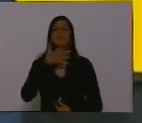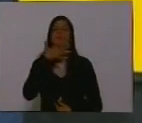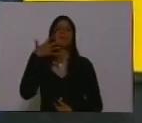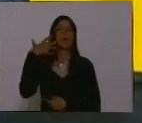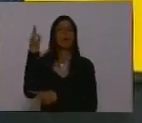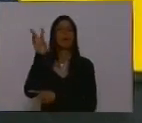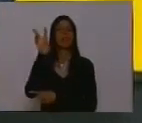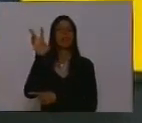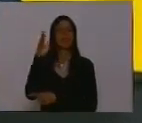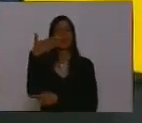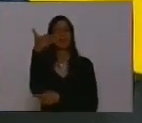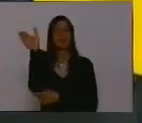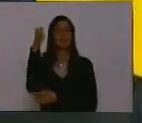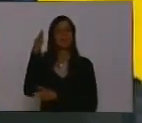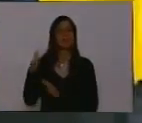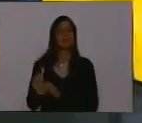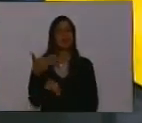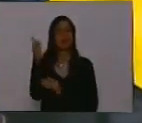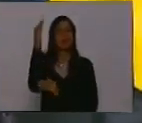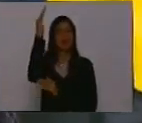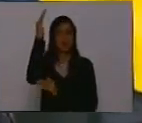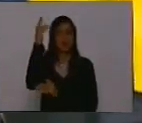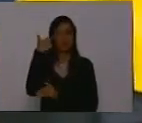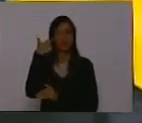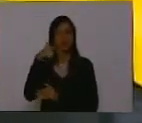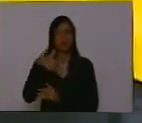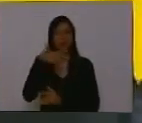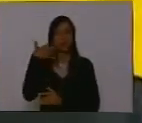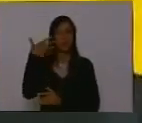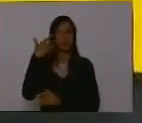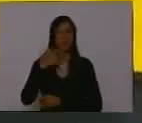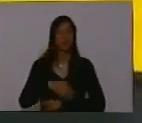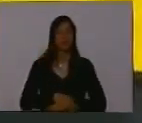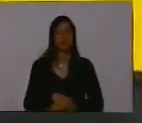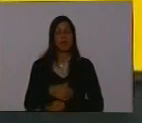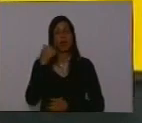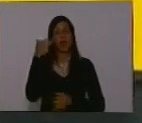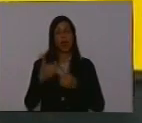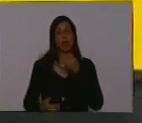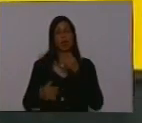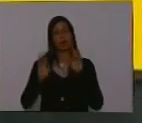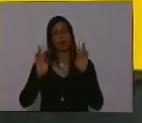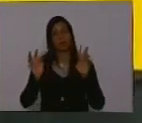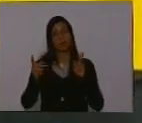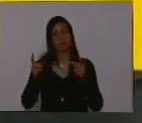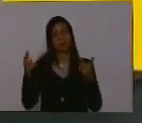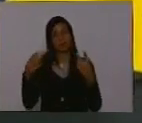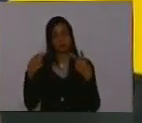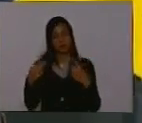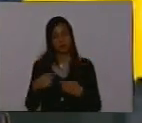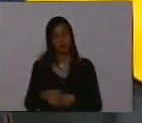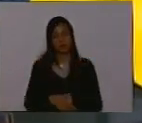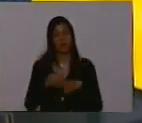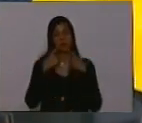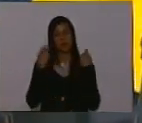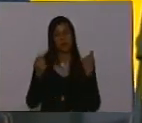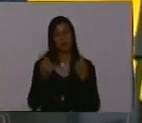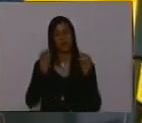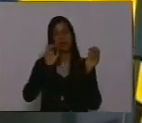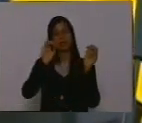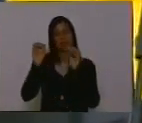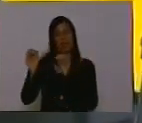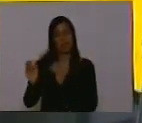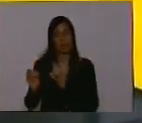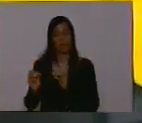alto. Por último, camaradas, compañeros, constituyentes y pueblo en general que nos observa, decirle un llamado